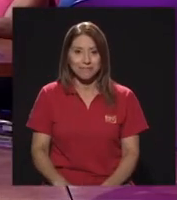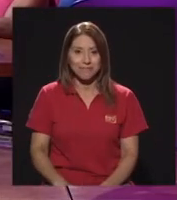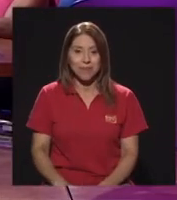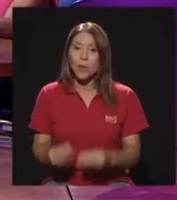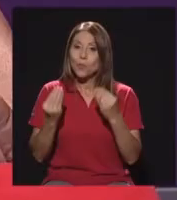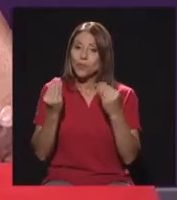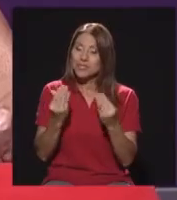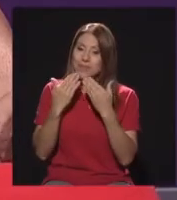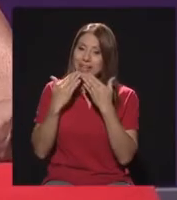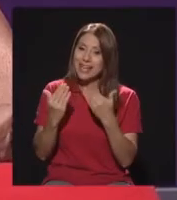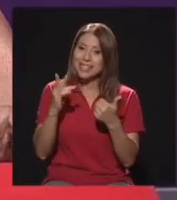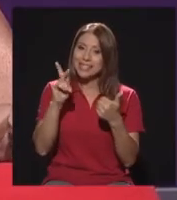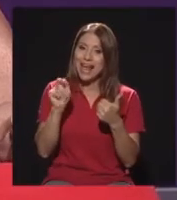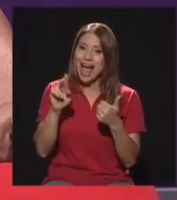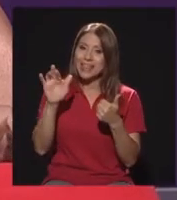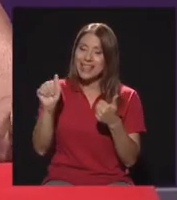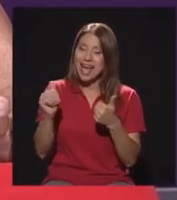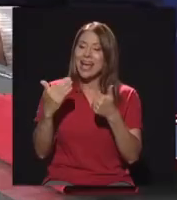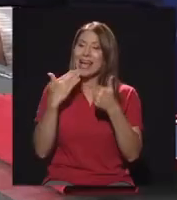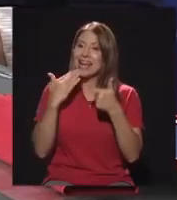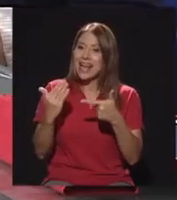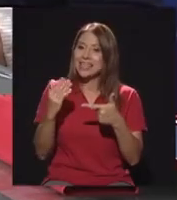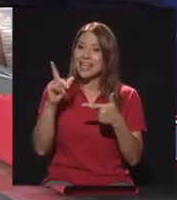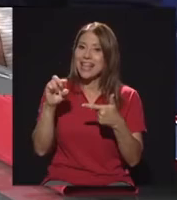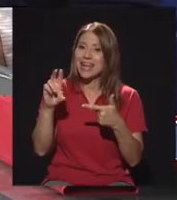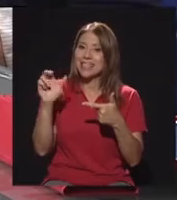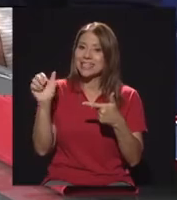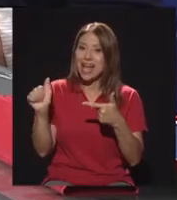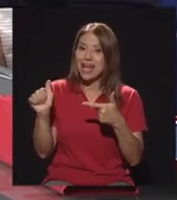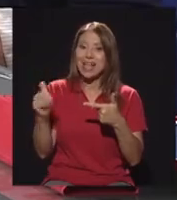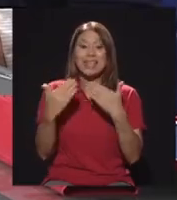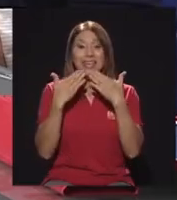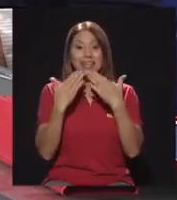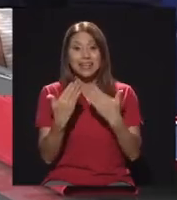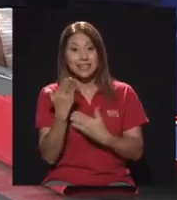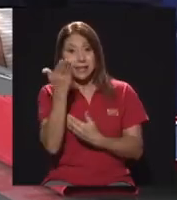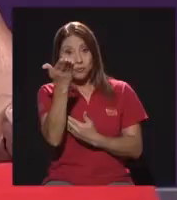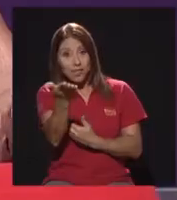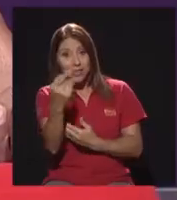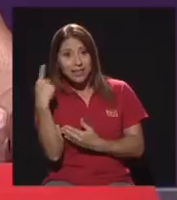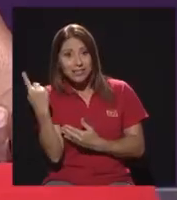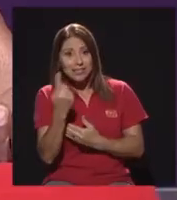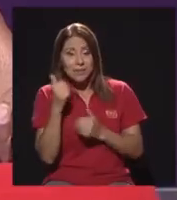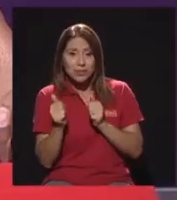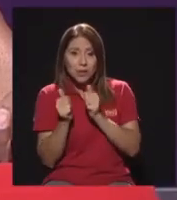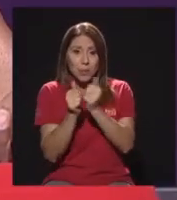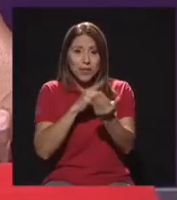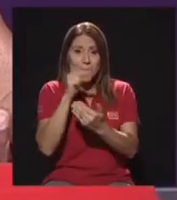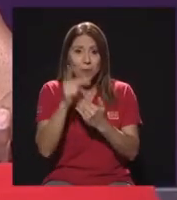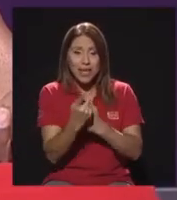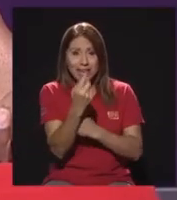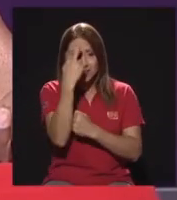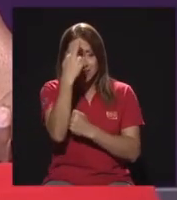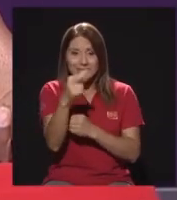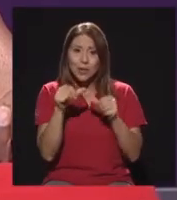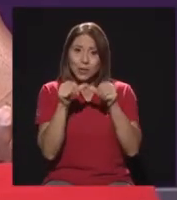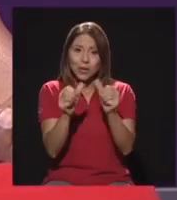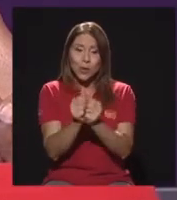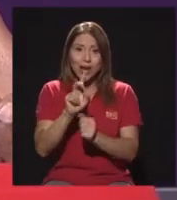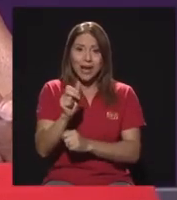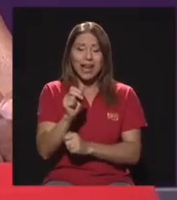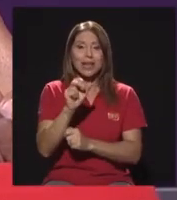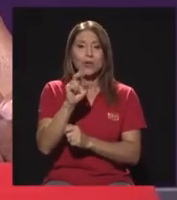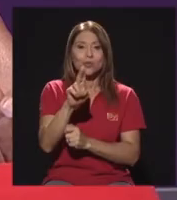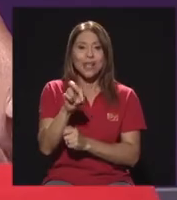katia muchísimas gracias larisa y muchas gracias a usted que nos acompaña siempre en irreverencias que se comprara luce de